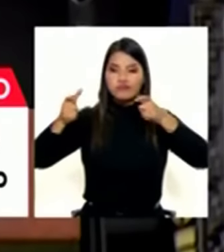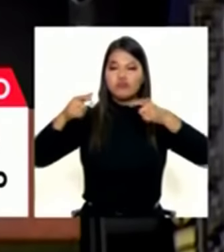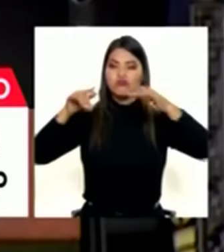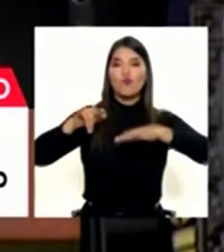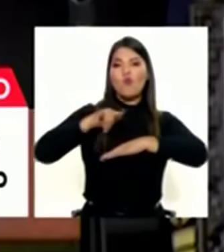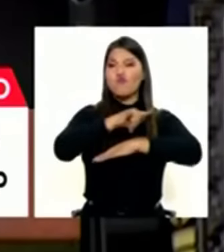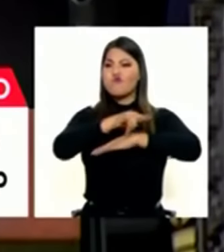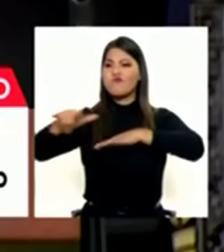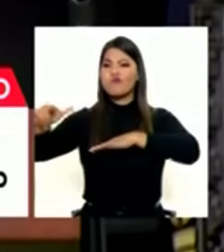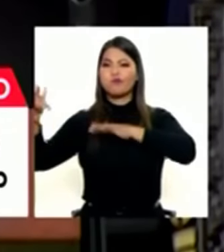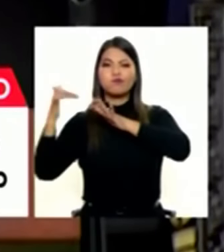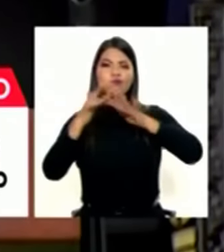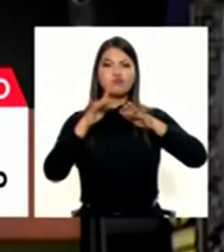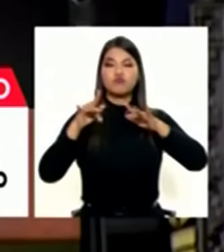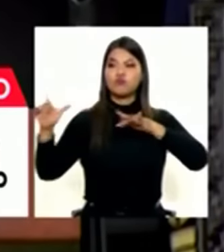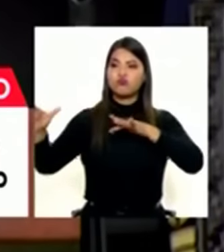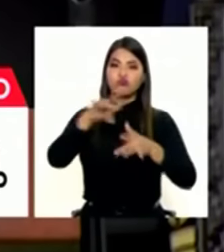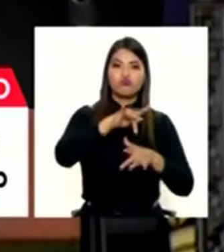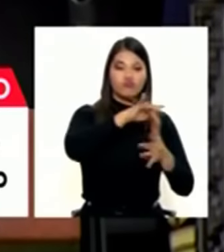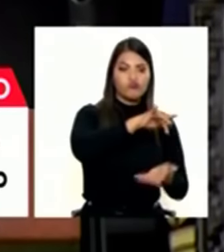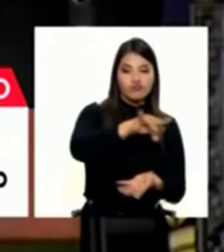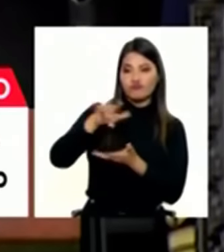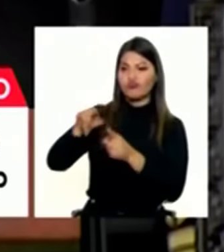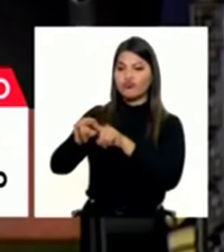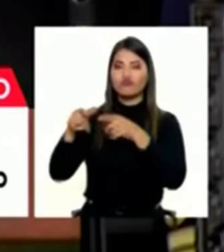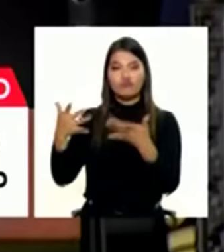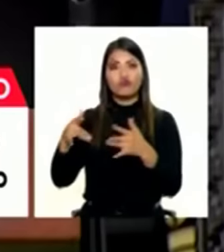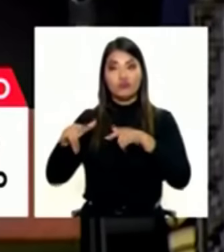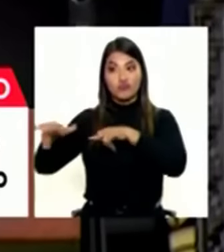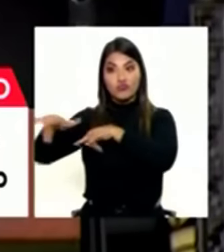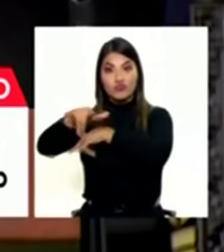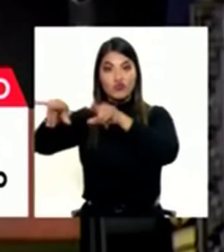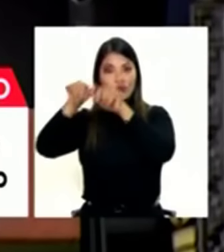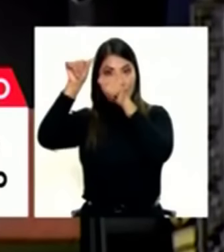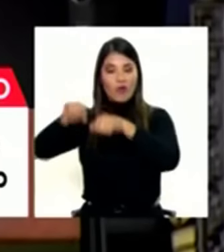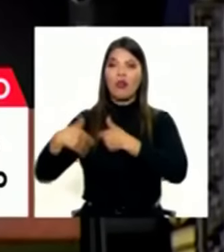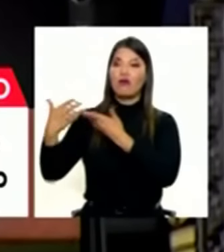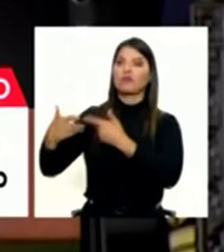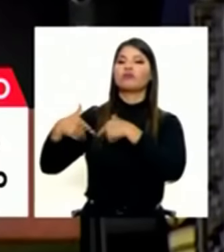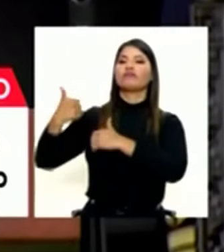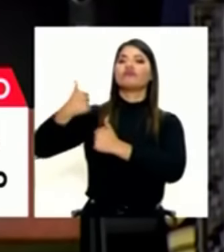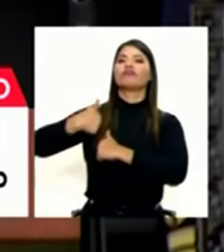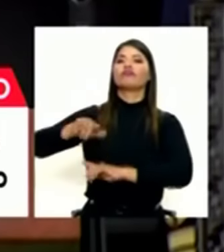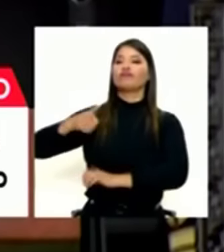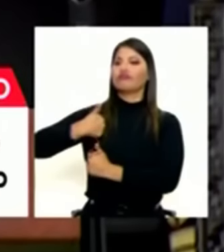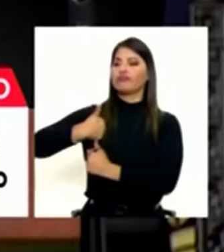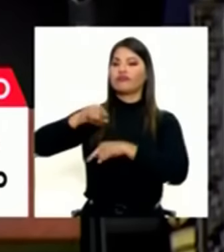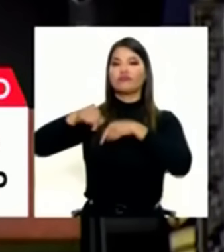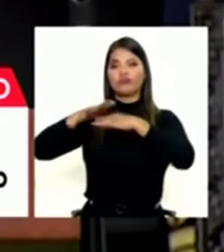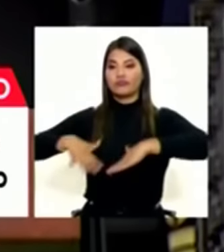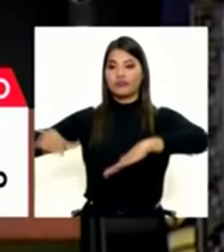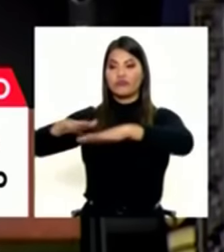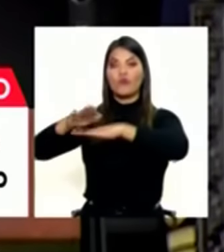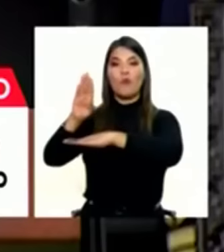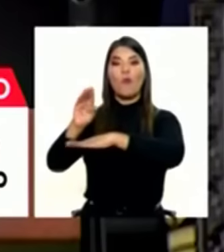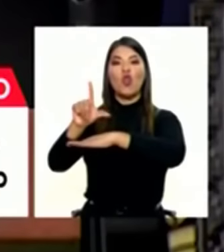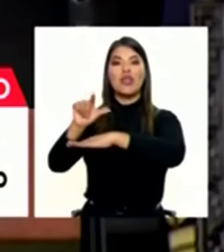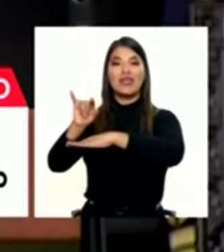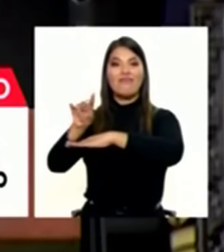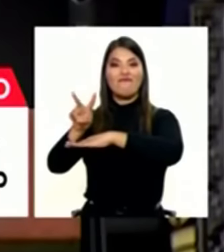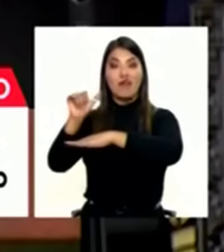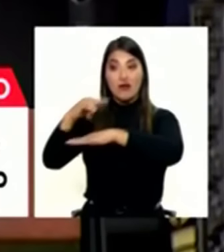comandos aerotransportada para tomar con éxito las posiciones militares del Puerto Bolívar en